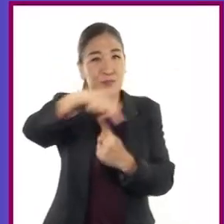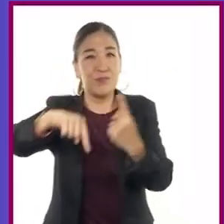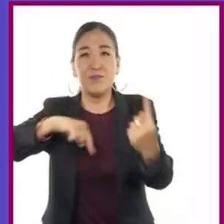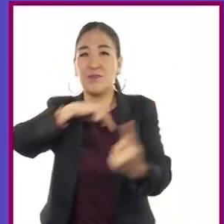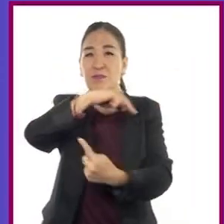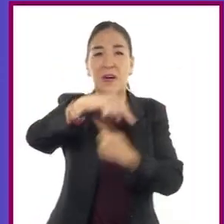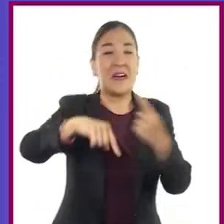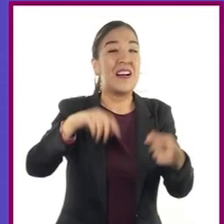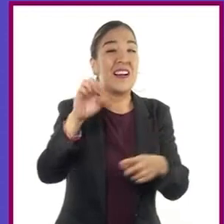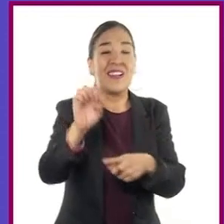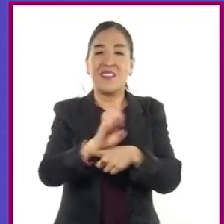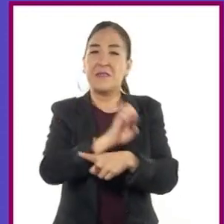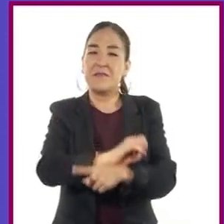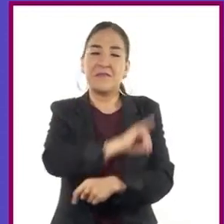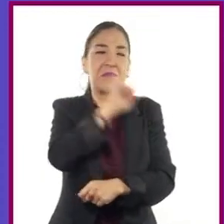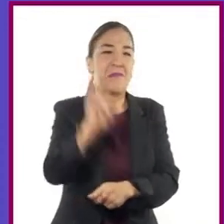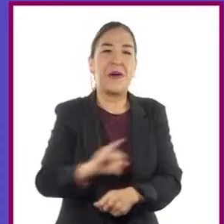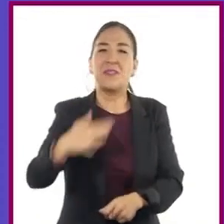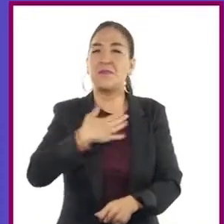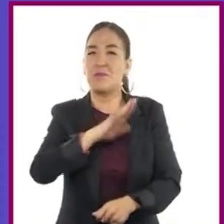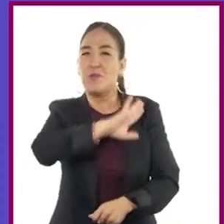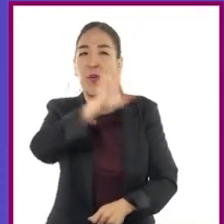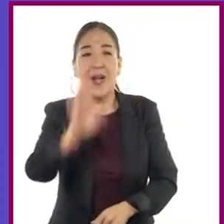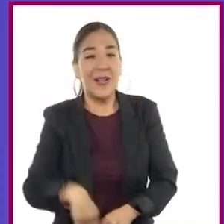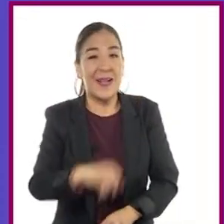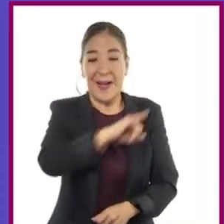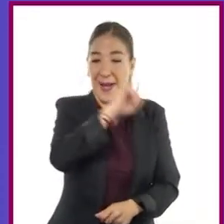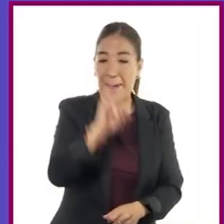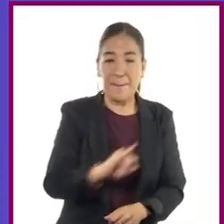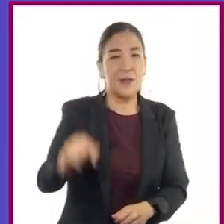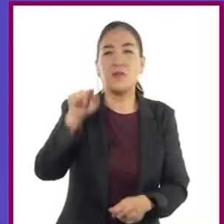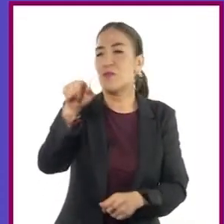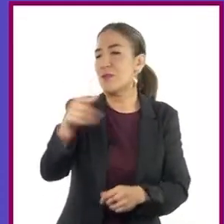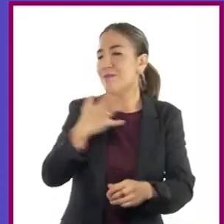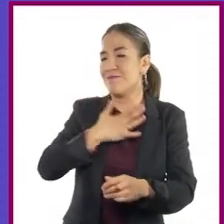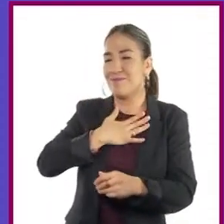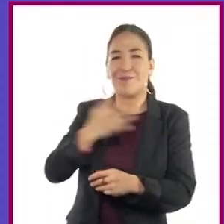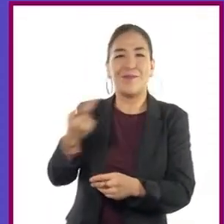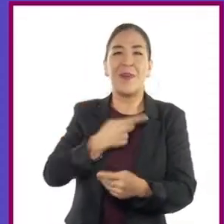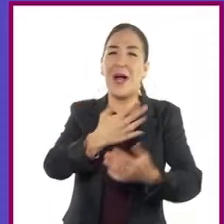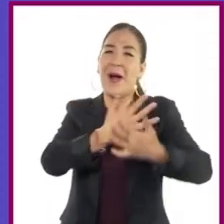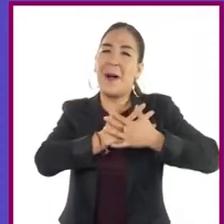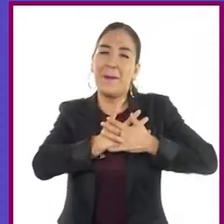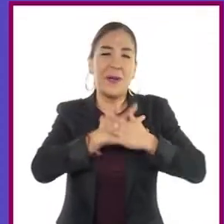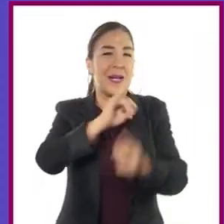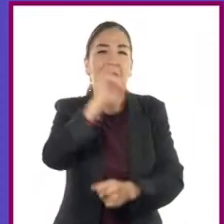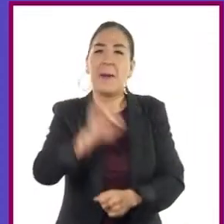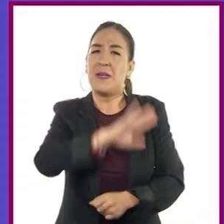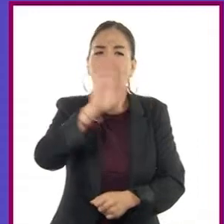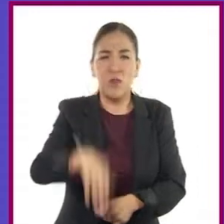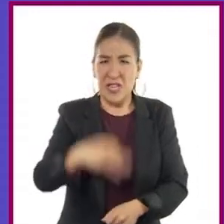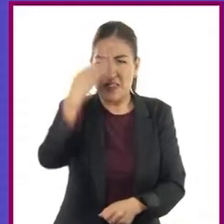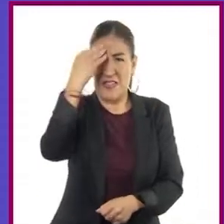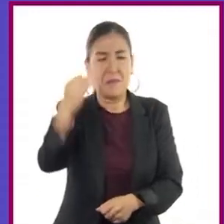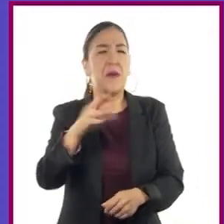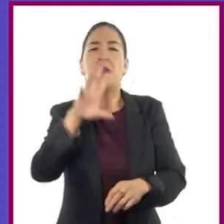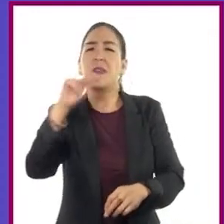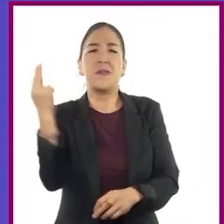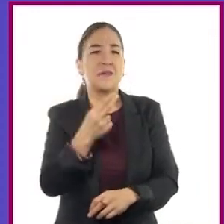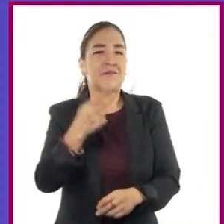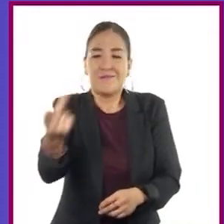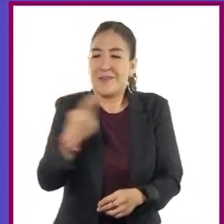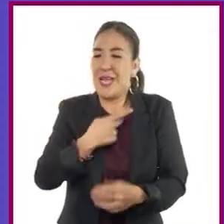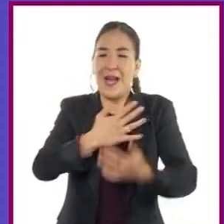entonces jamás moriría. Jamás morirías tampoco nuestro amor. Pero el tiempo no es necesario. Nuestro amor es